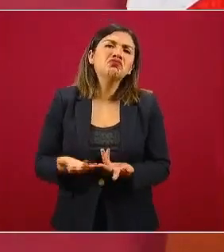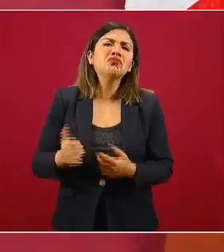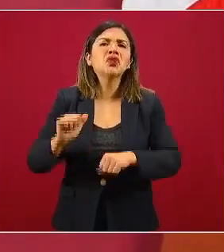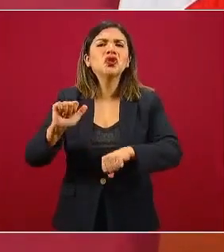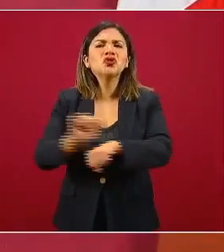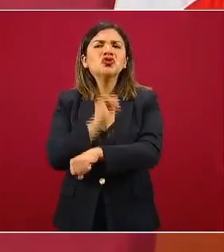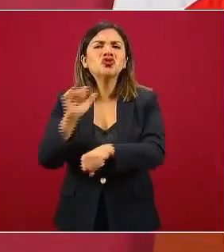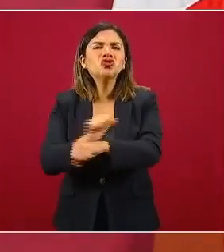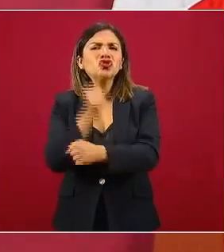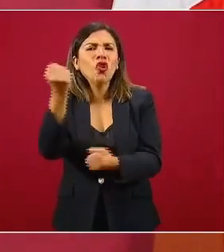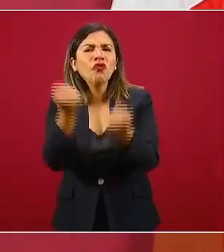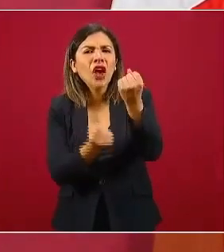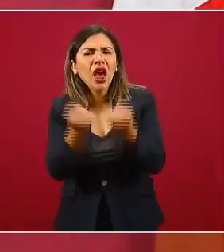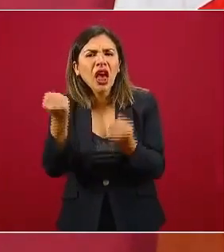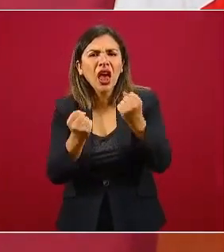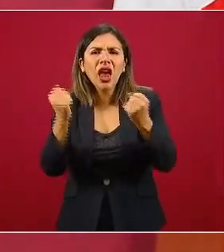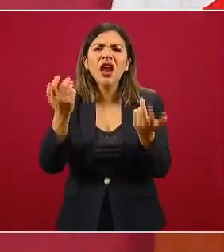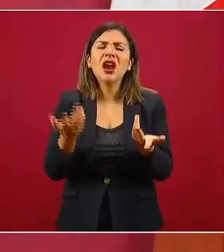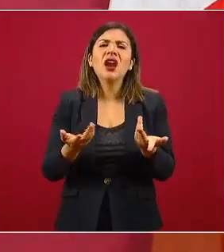Choferes,